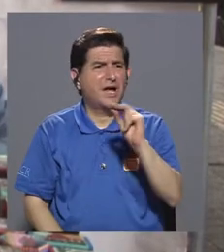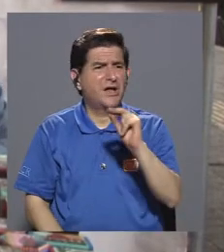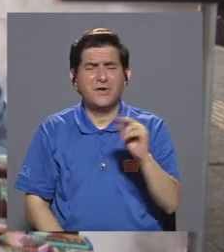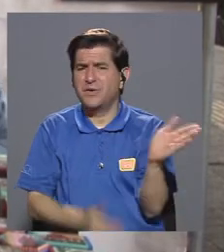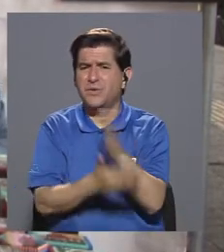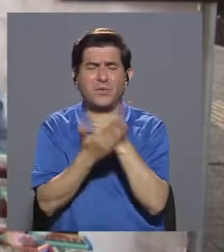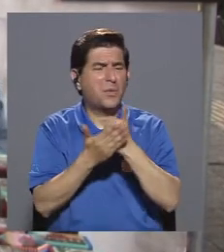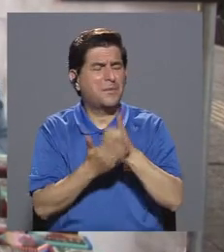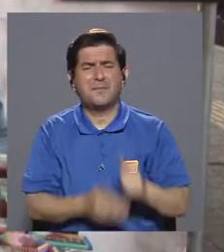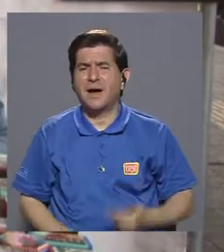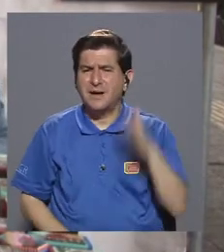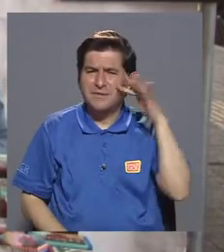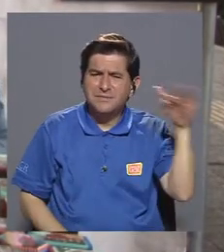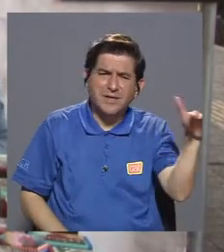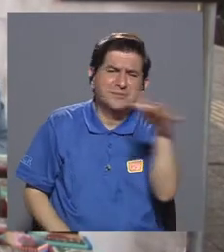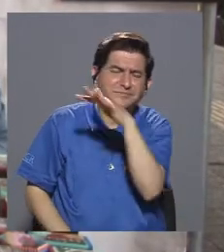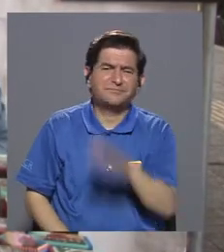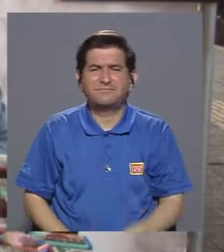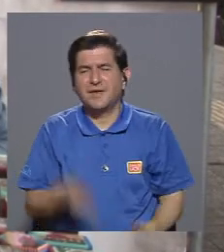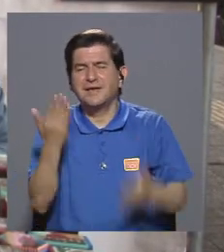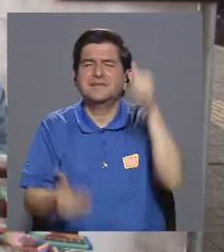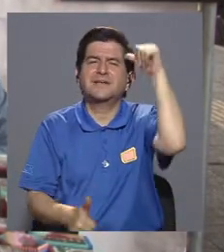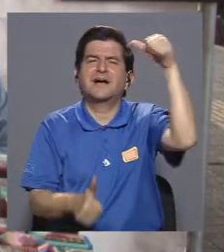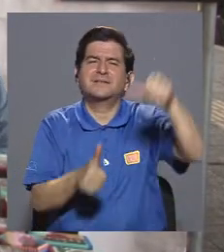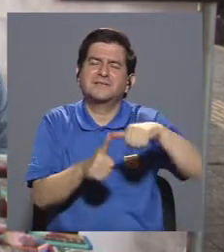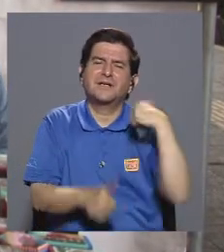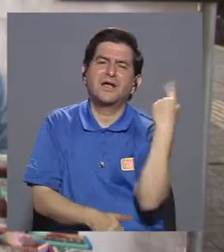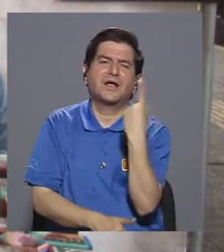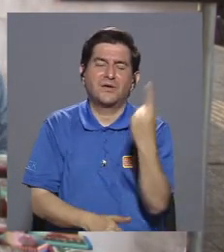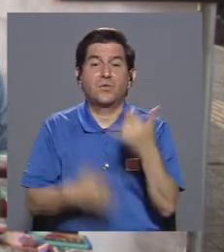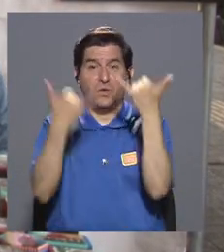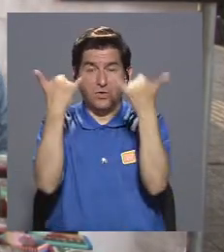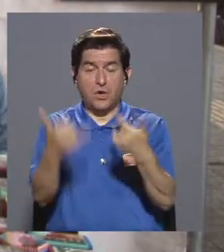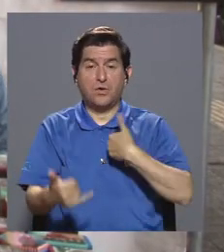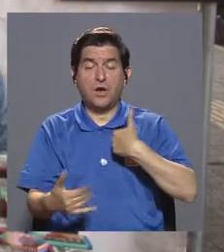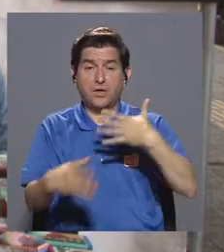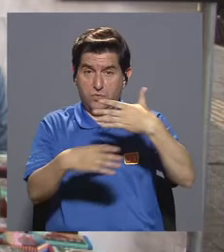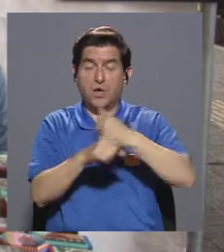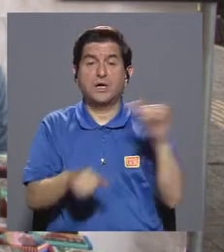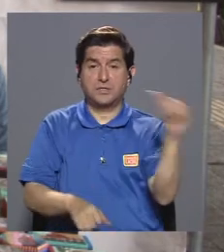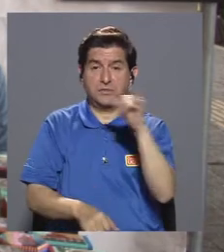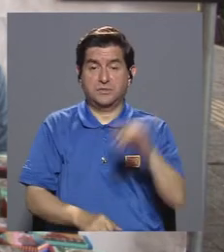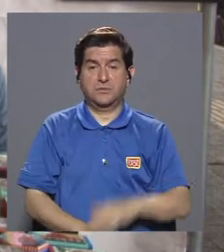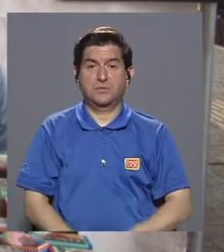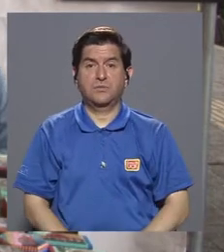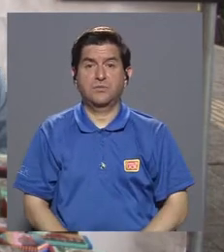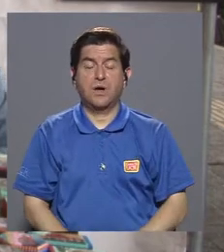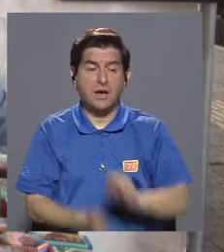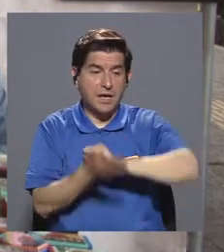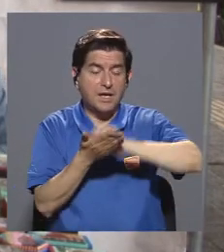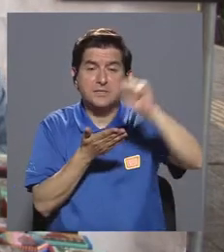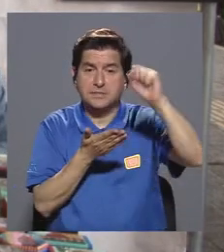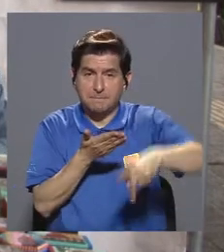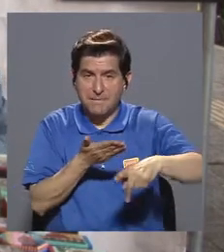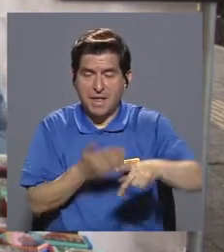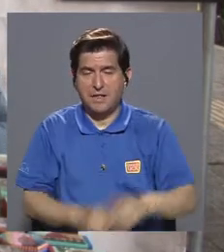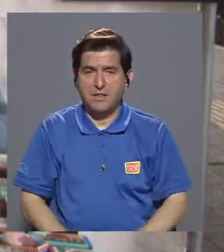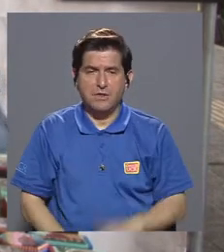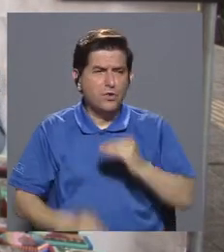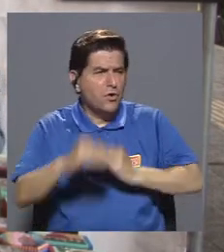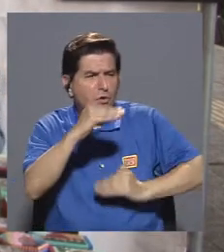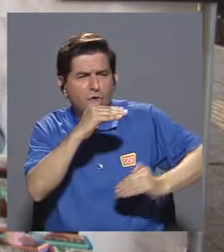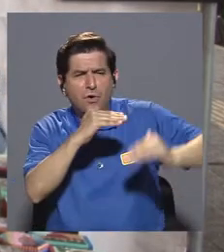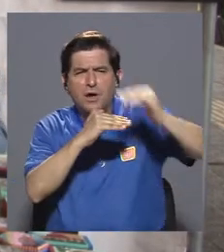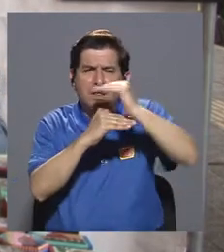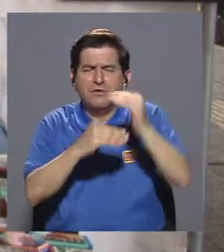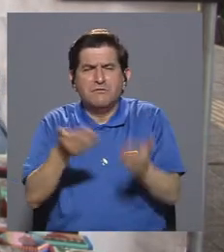ya no van siendo parte de nuestro paisaje, ¿verdad? Entonces quedan como el recuerdo. Y ahora estoy haciendo también de San Pedro, que